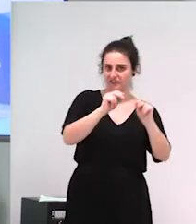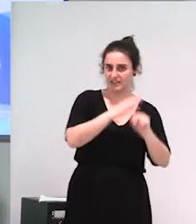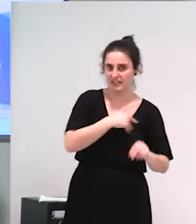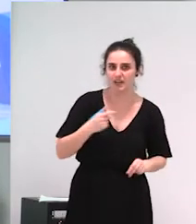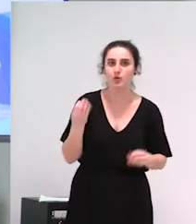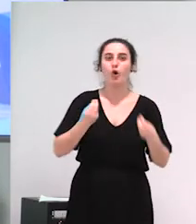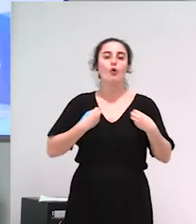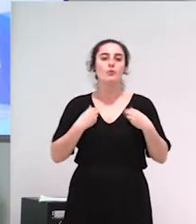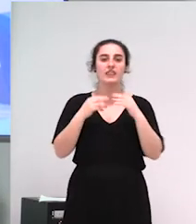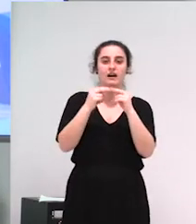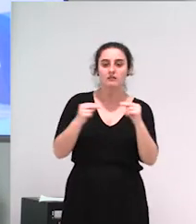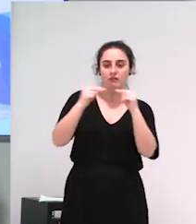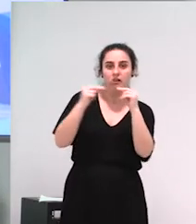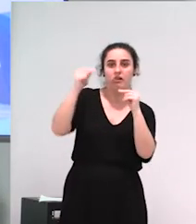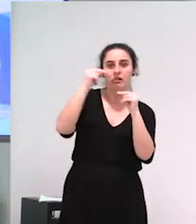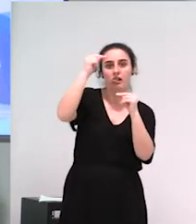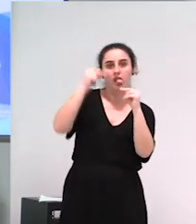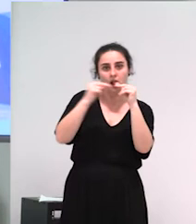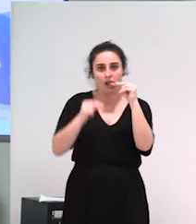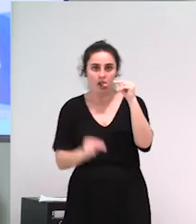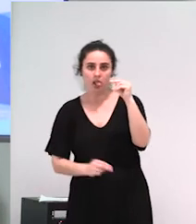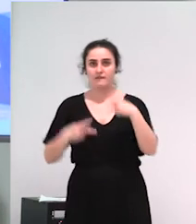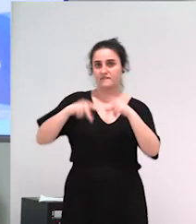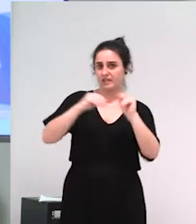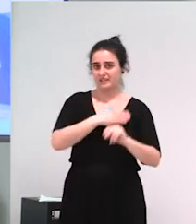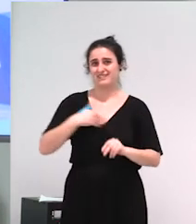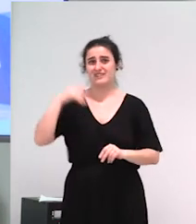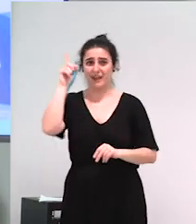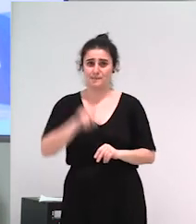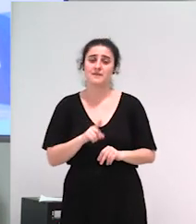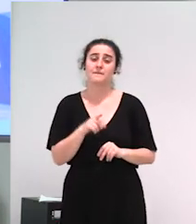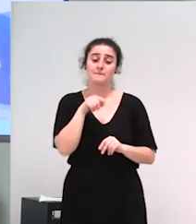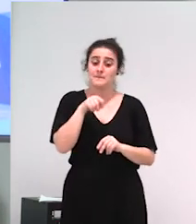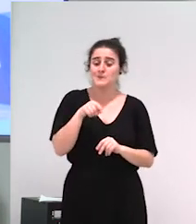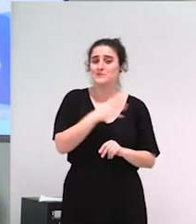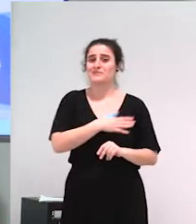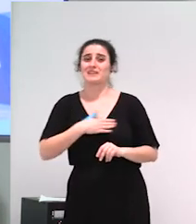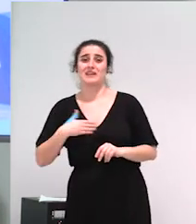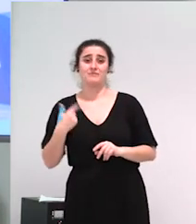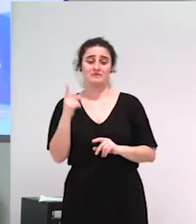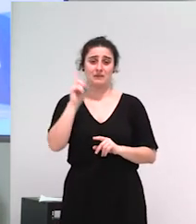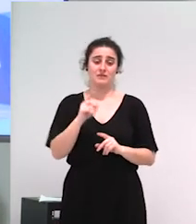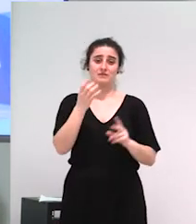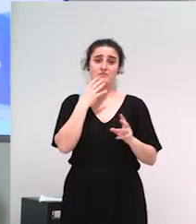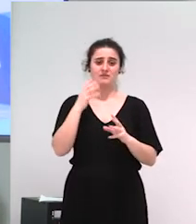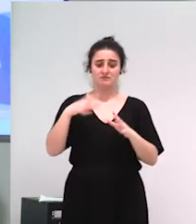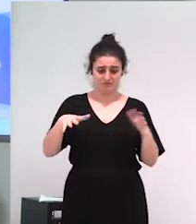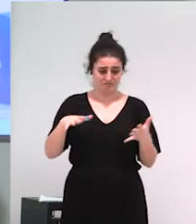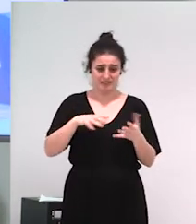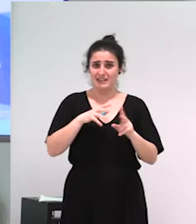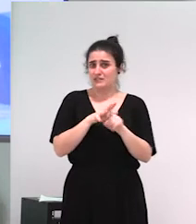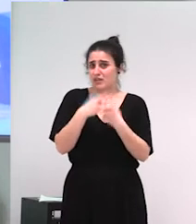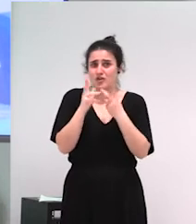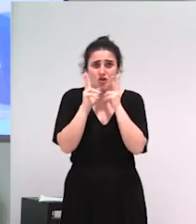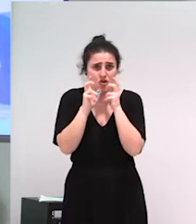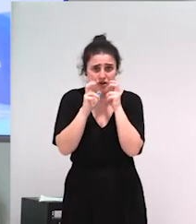tercera, cuarta y así hasta la eternidad. Y hablamos de responder este desastre que nos están dejando y este desastre que se